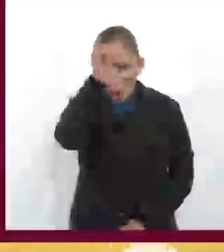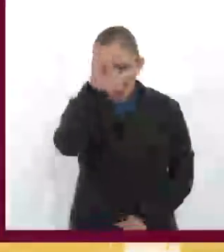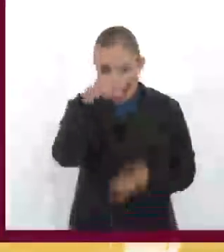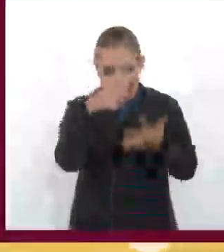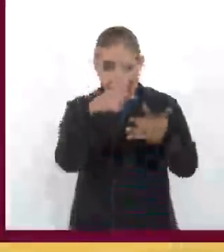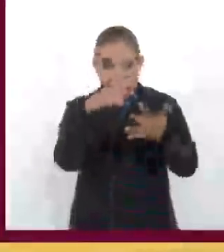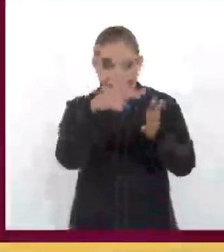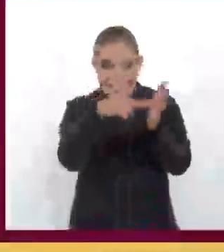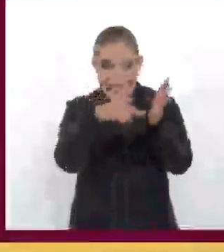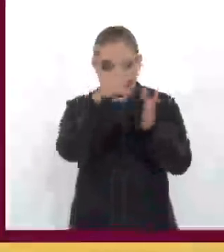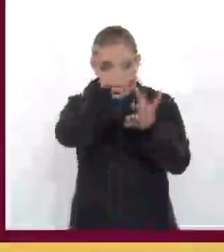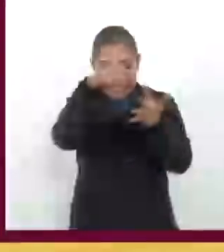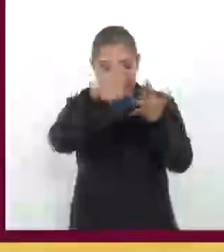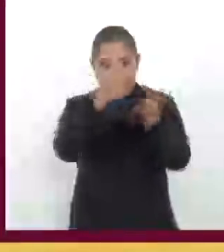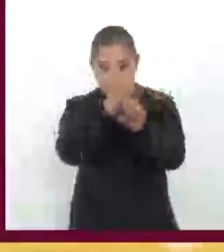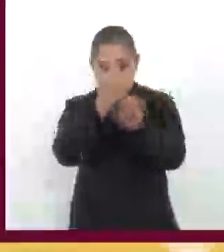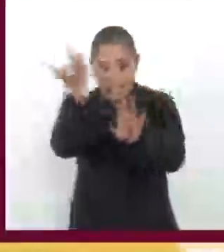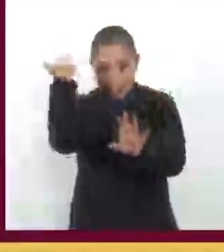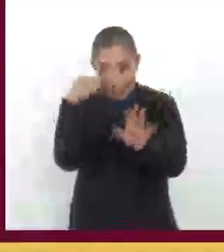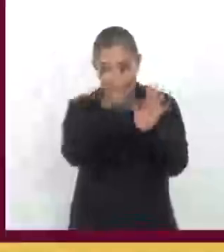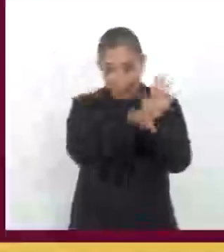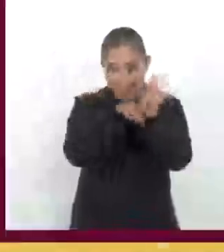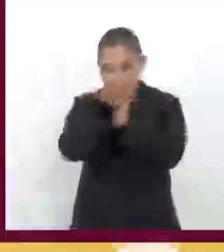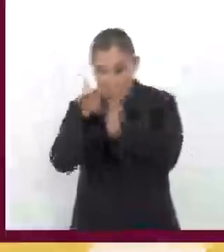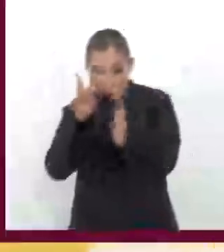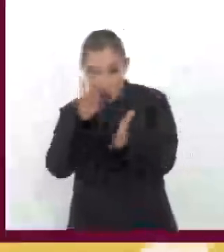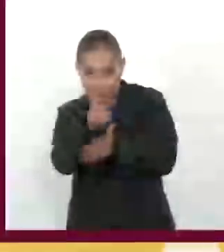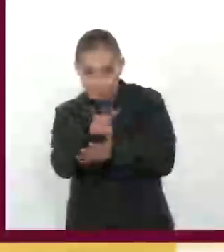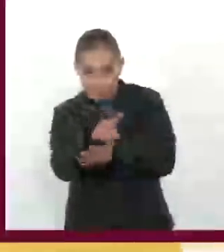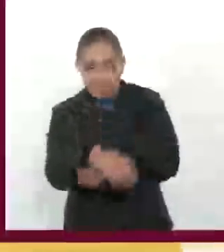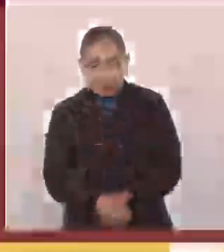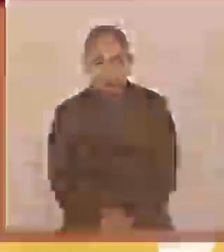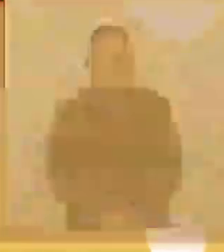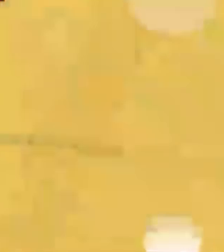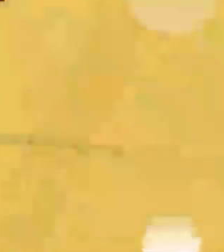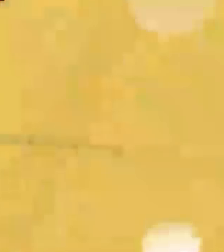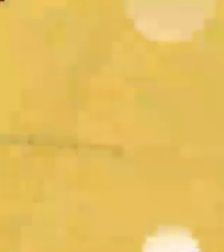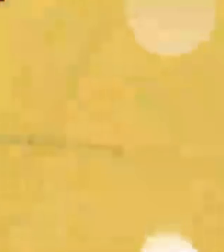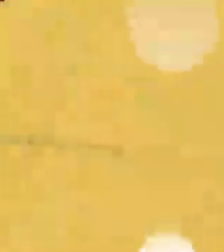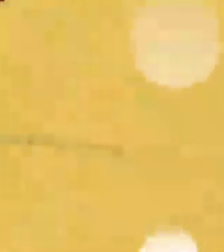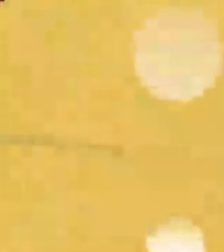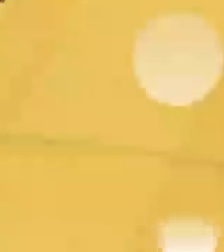¿Recuerdan los principios éticos que han revisado?